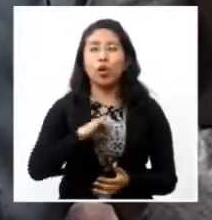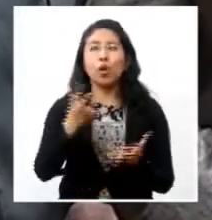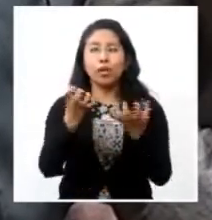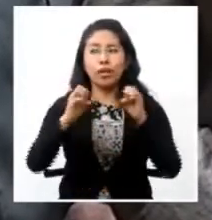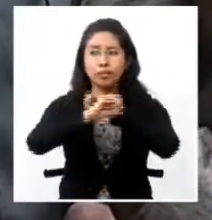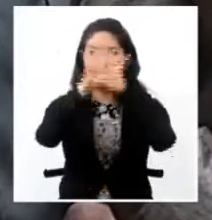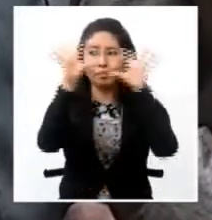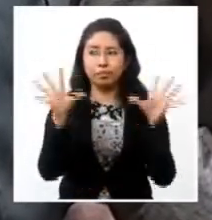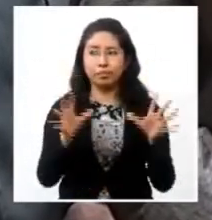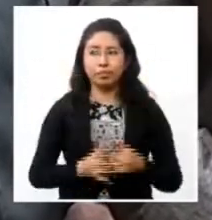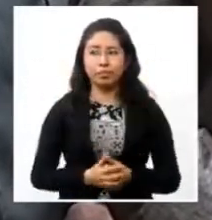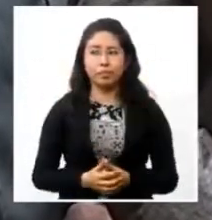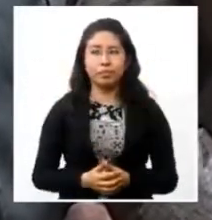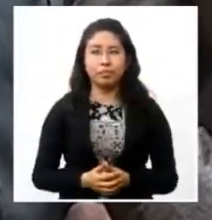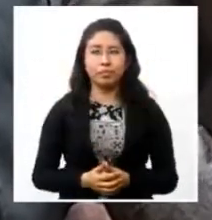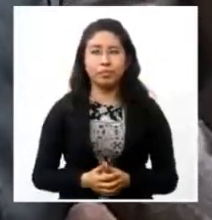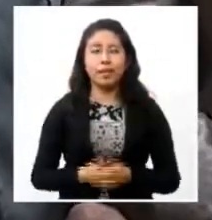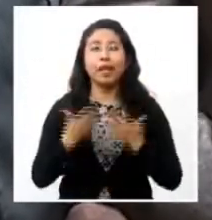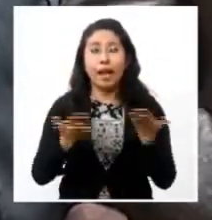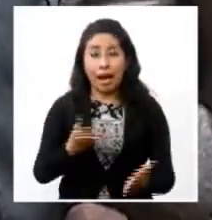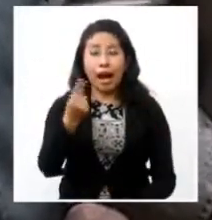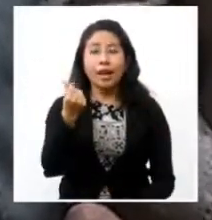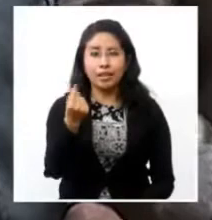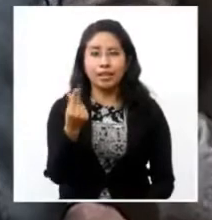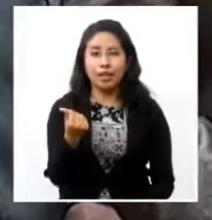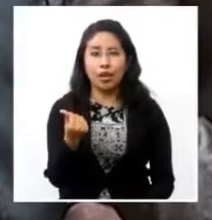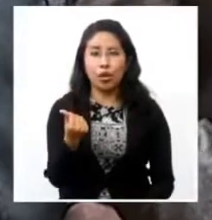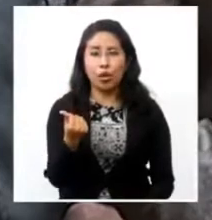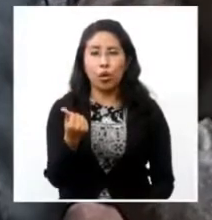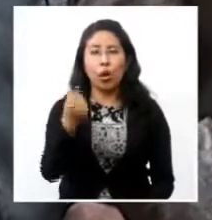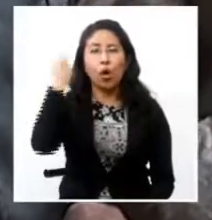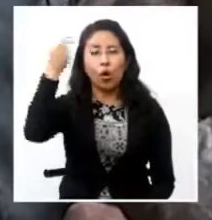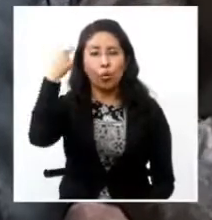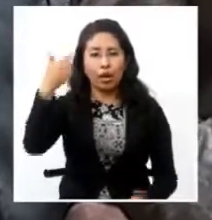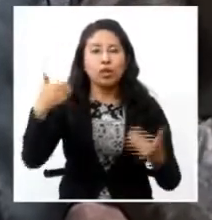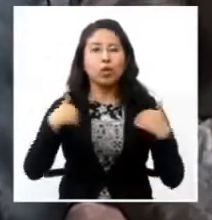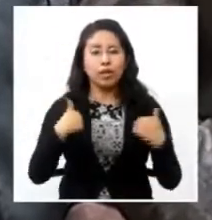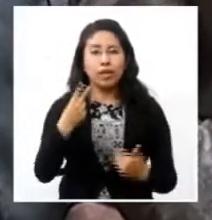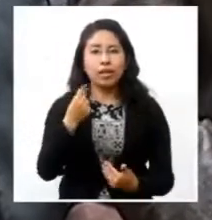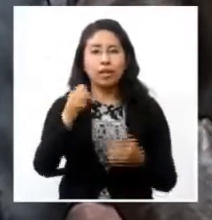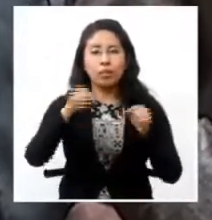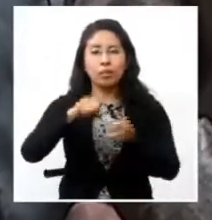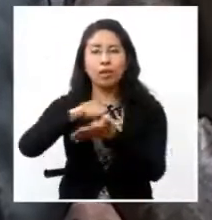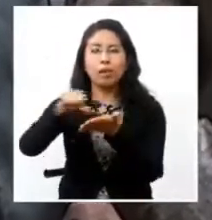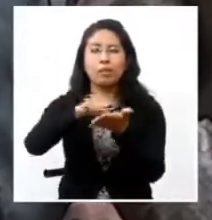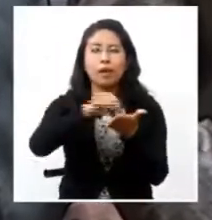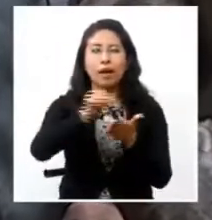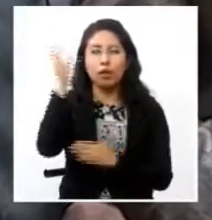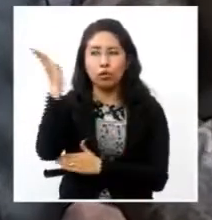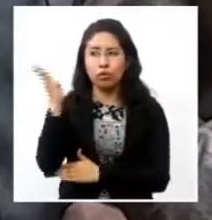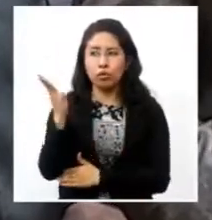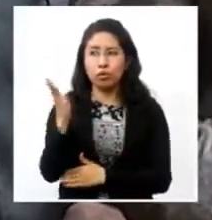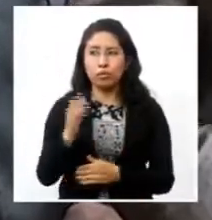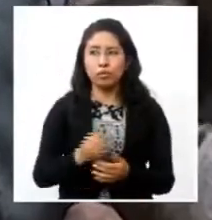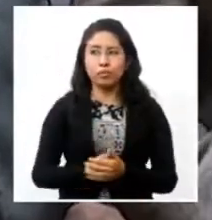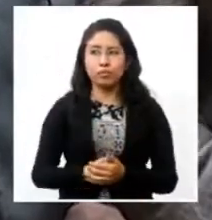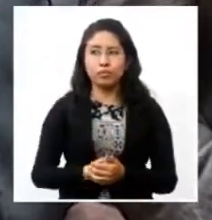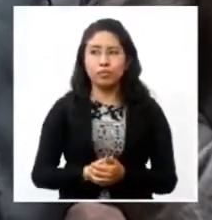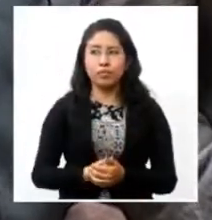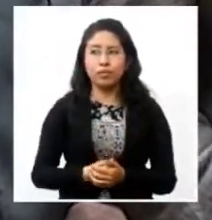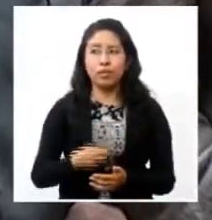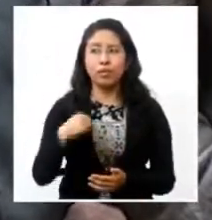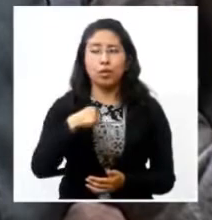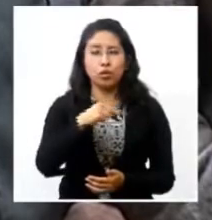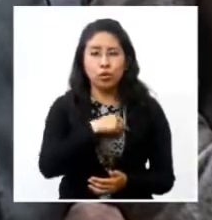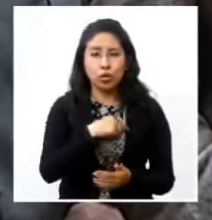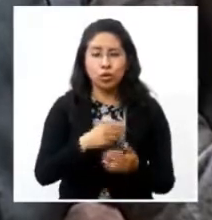clara. Hay dinero para dar esos bonos otra vez. De hecho, hubiéramos ampliado